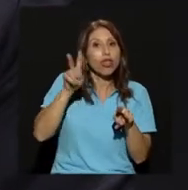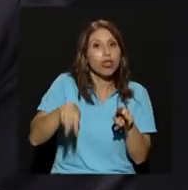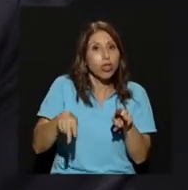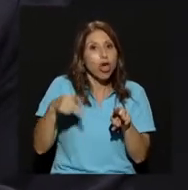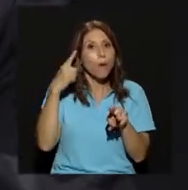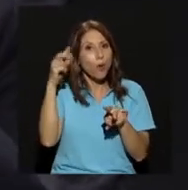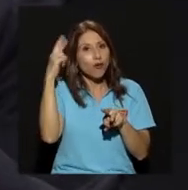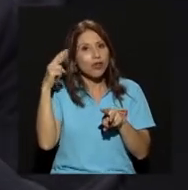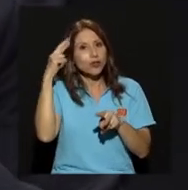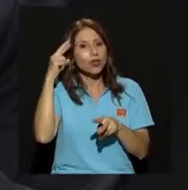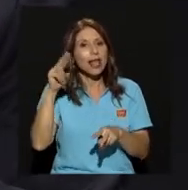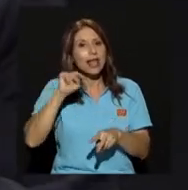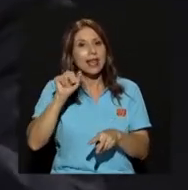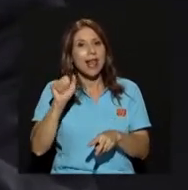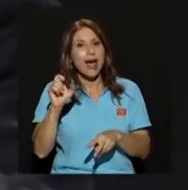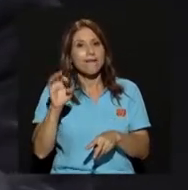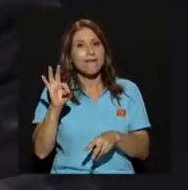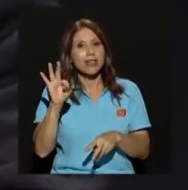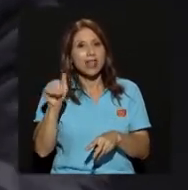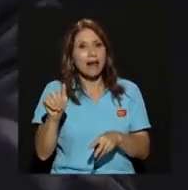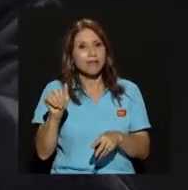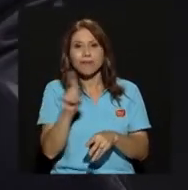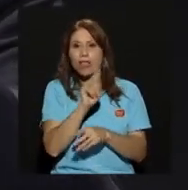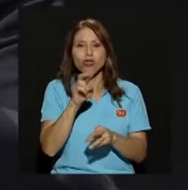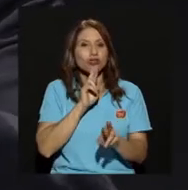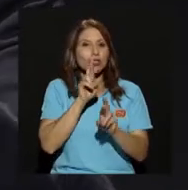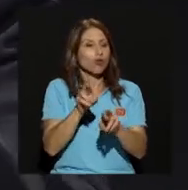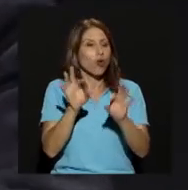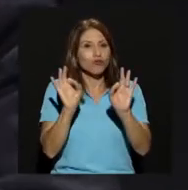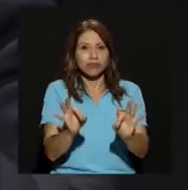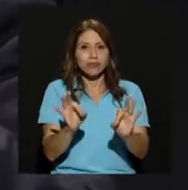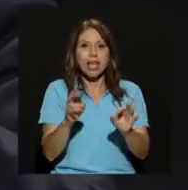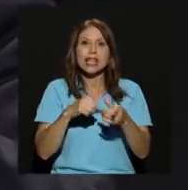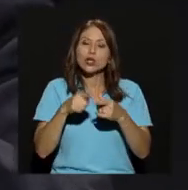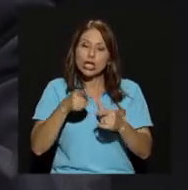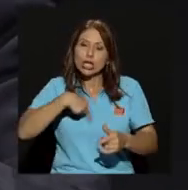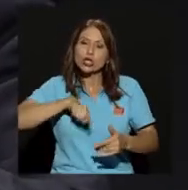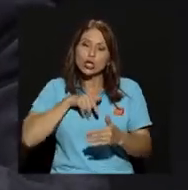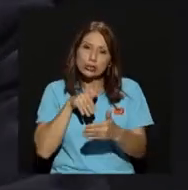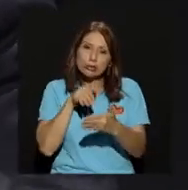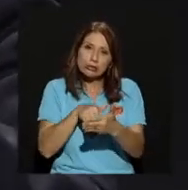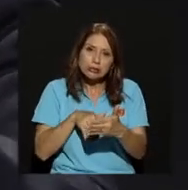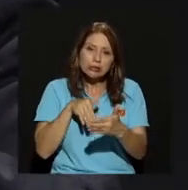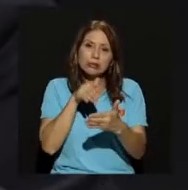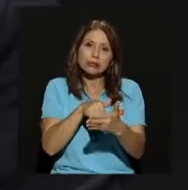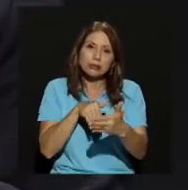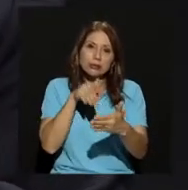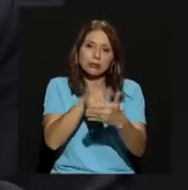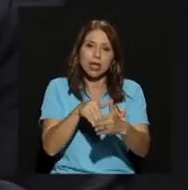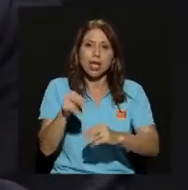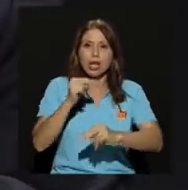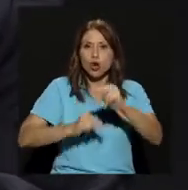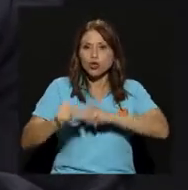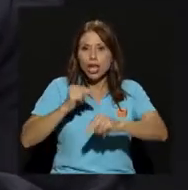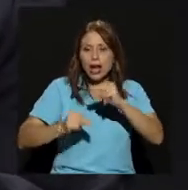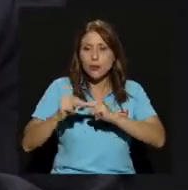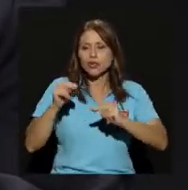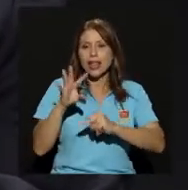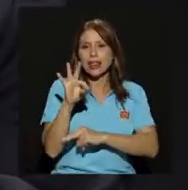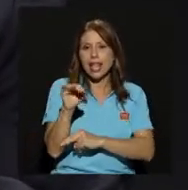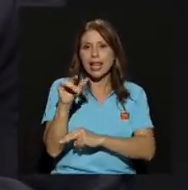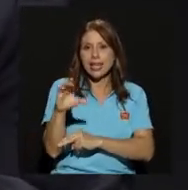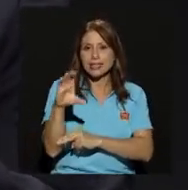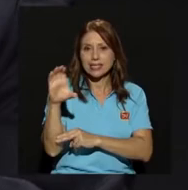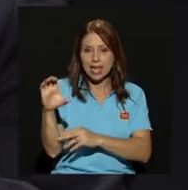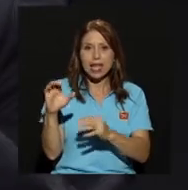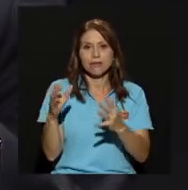y tampoco resultó y de ahí fue que seguimos insistiendo luego con qué negociaremos el tratado de libre comercio